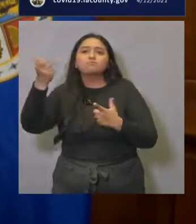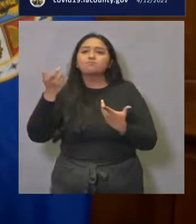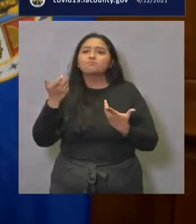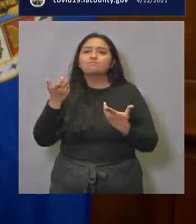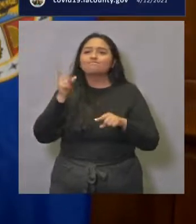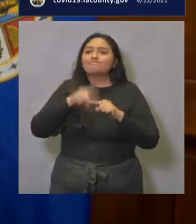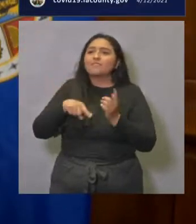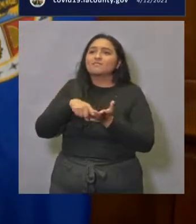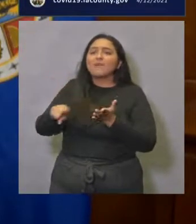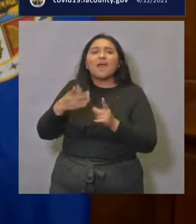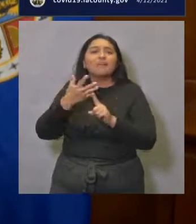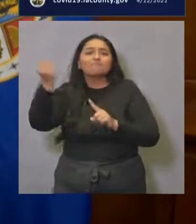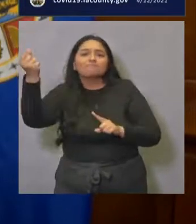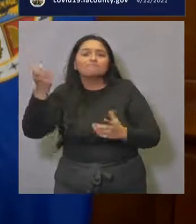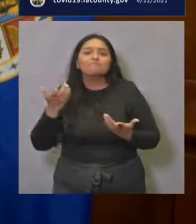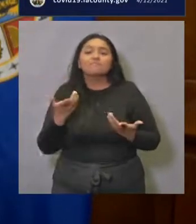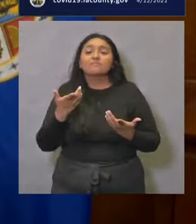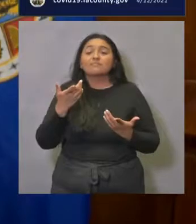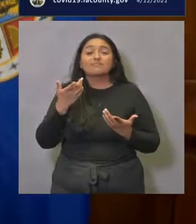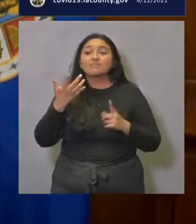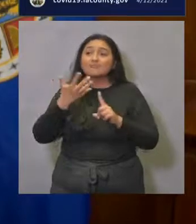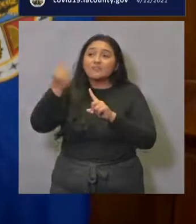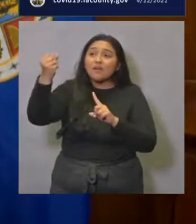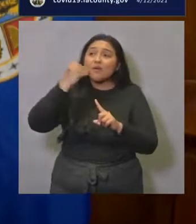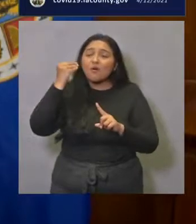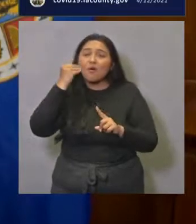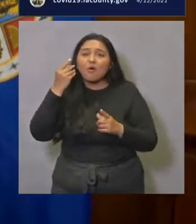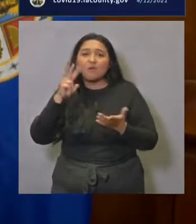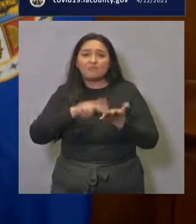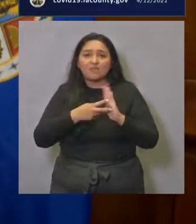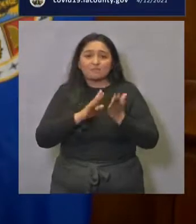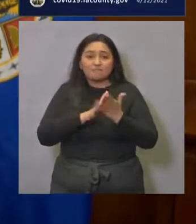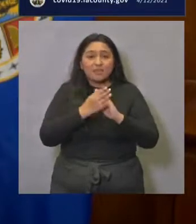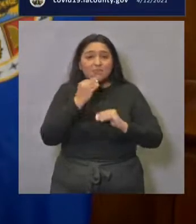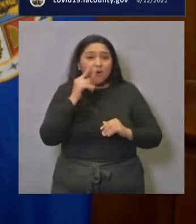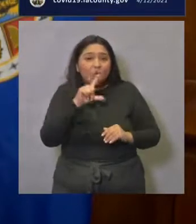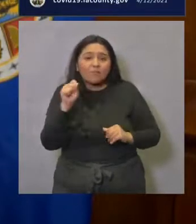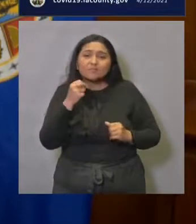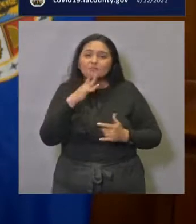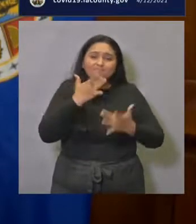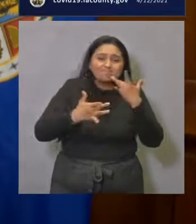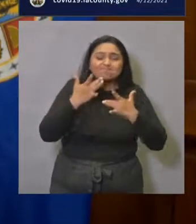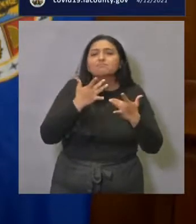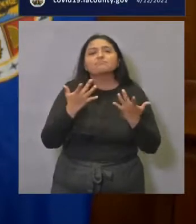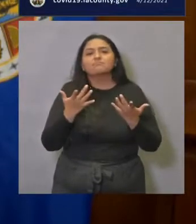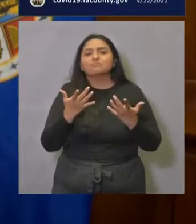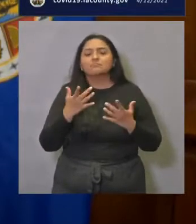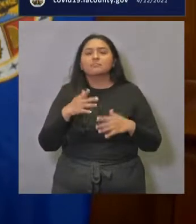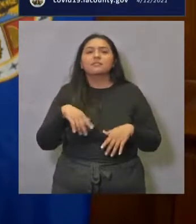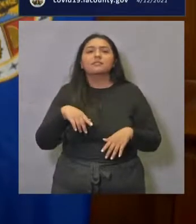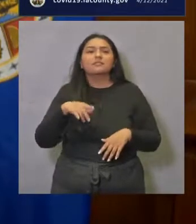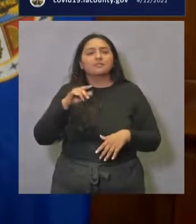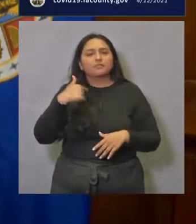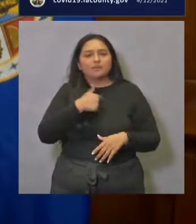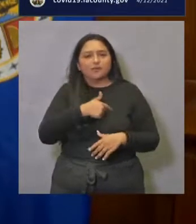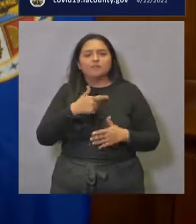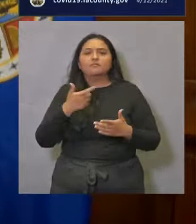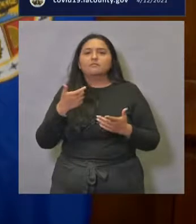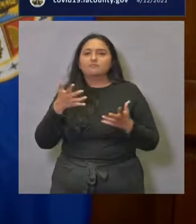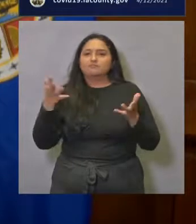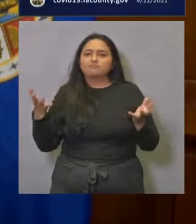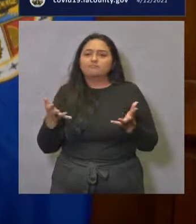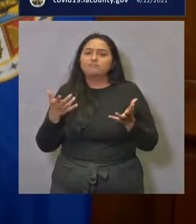cuando no pueden pagar o les sacan de sus casas. Las familias africanoamericanos y latinos son los